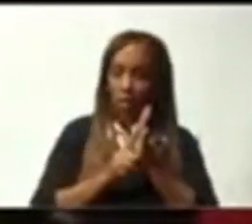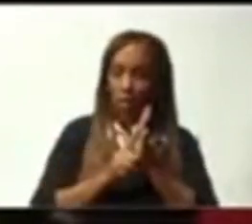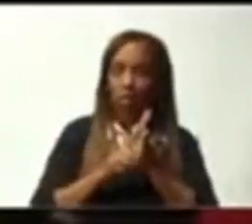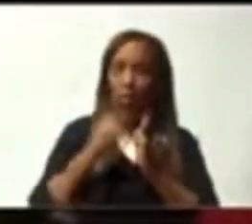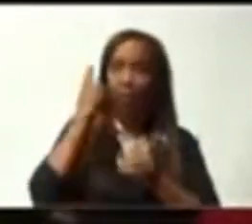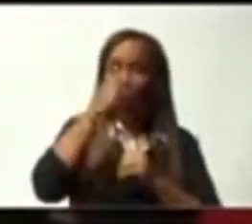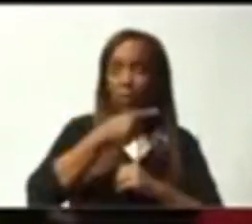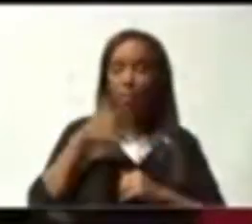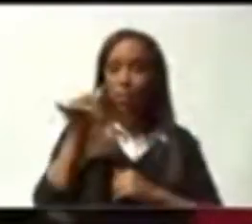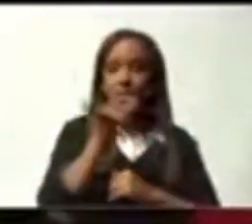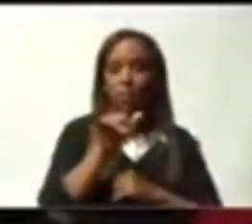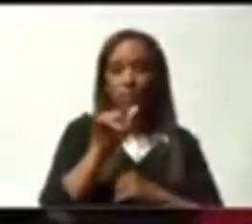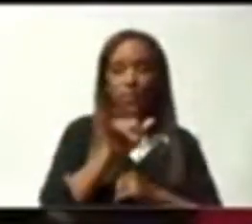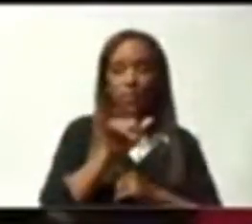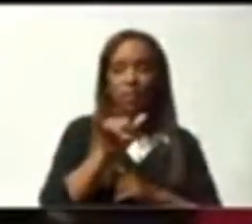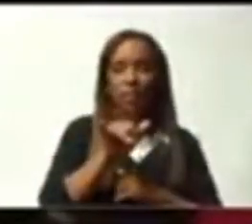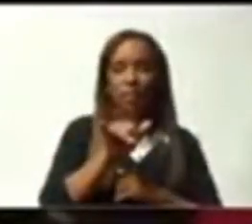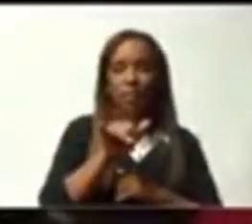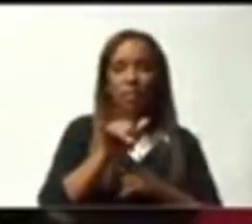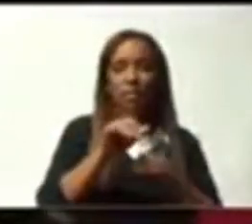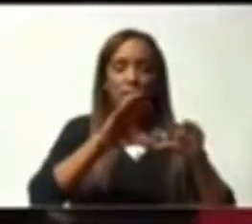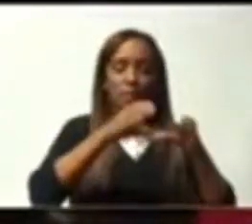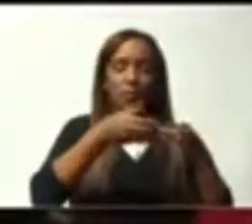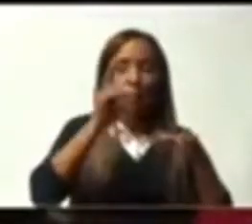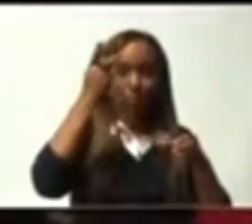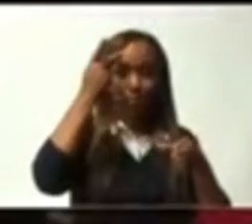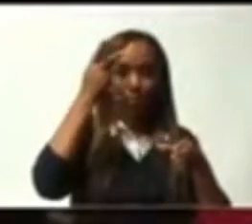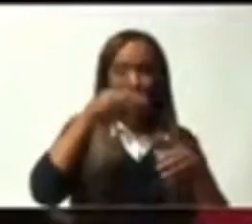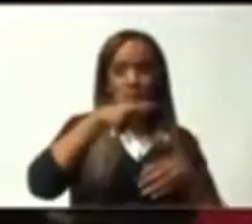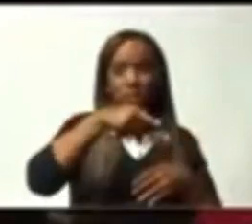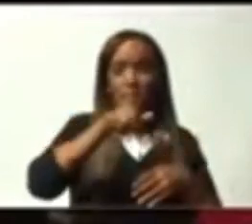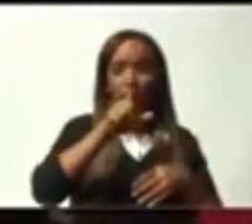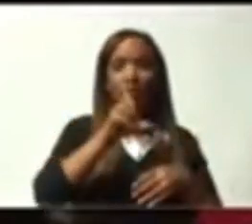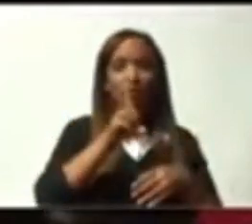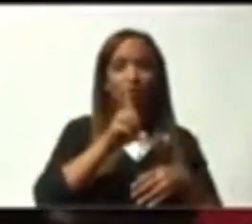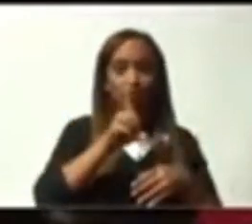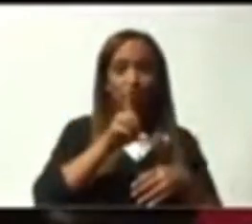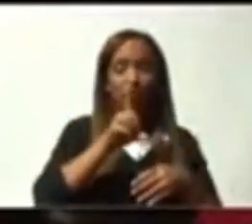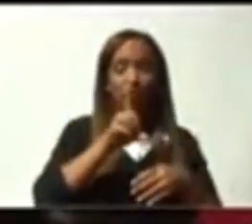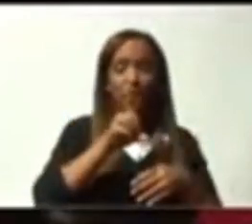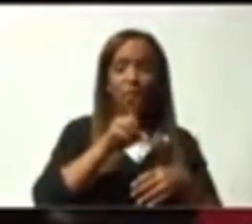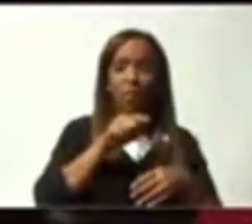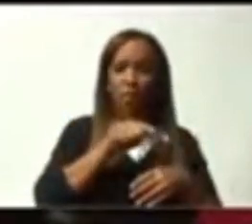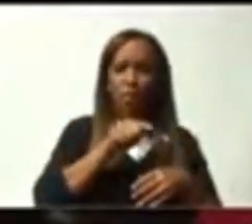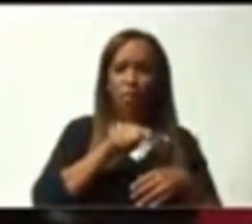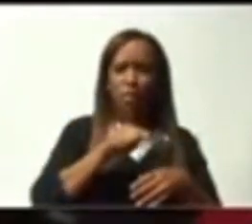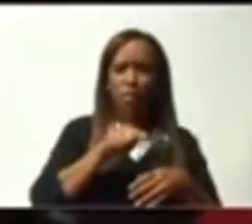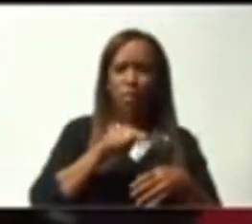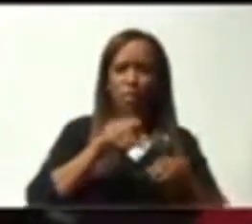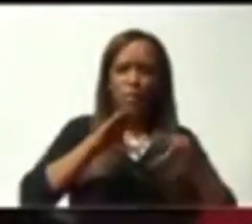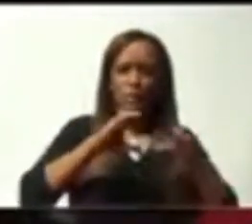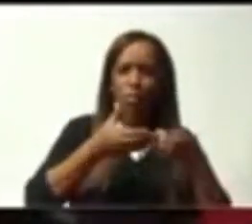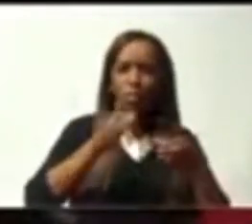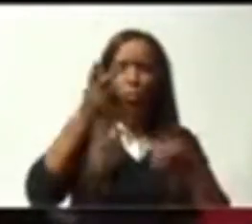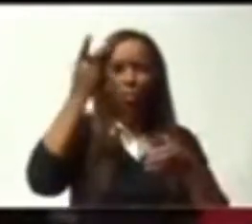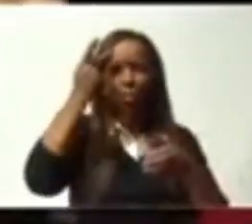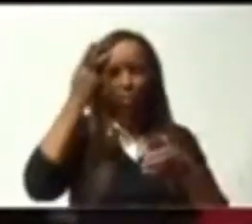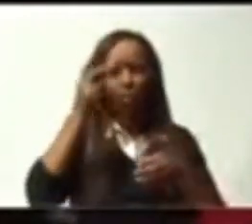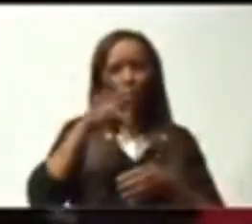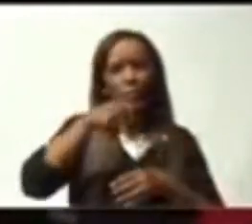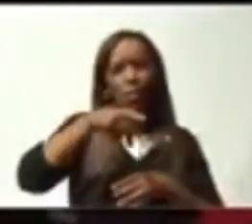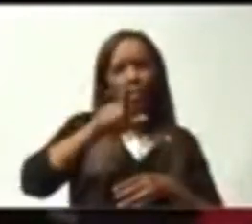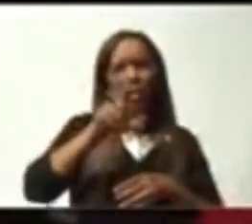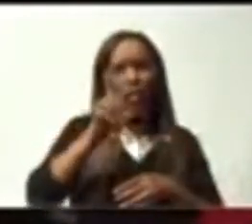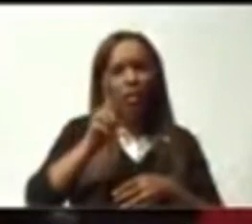mi partido. El PLDista debe de sentirse identificado con esta ley. Alguien me preguntó esta mañana que qué iba a hacer el